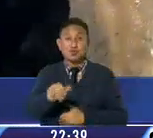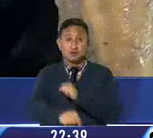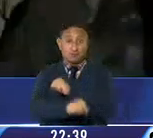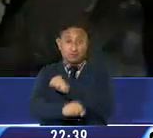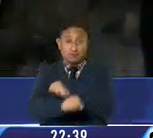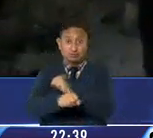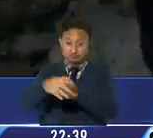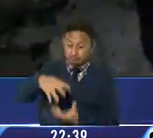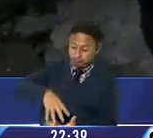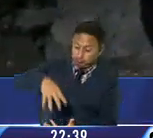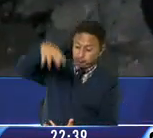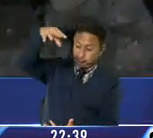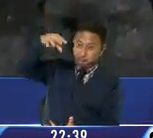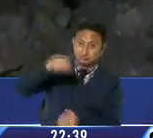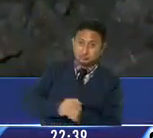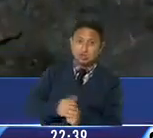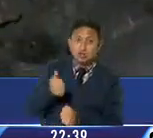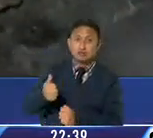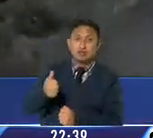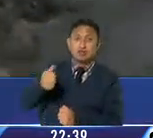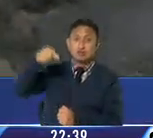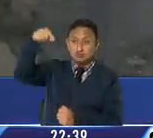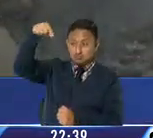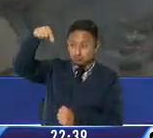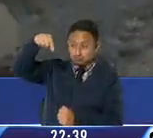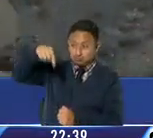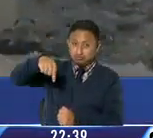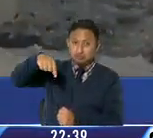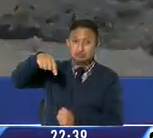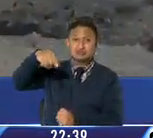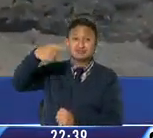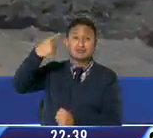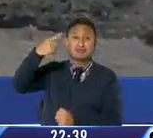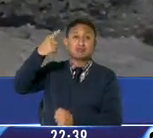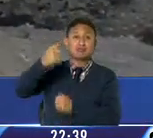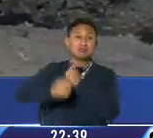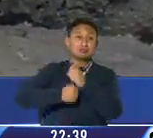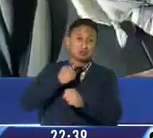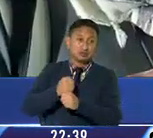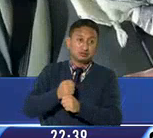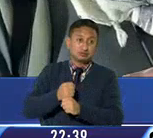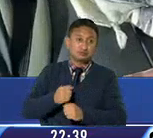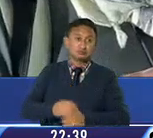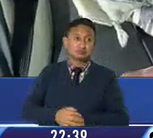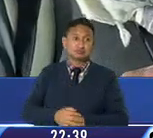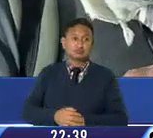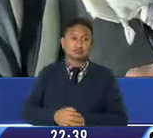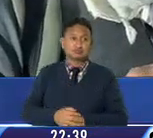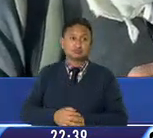Se creó de forma natural tras miles de años. Ahorita sí